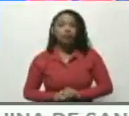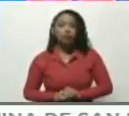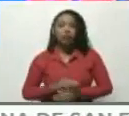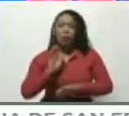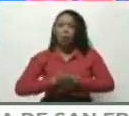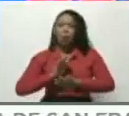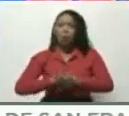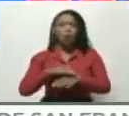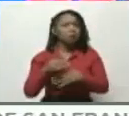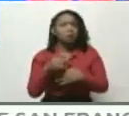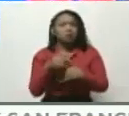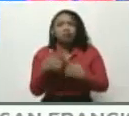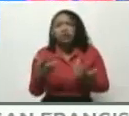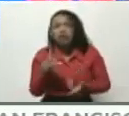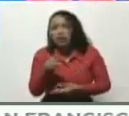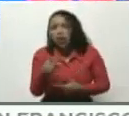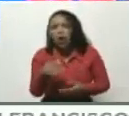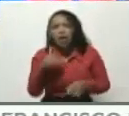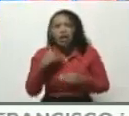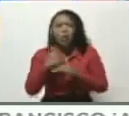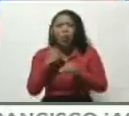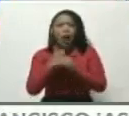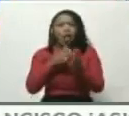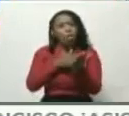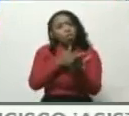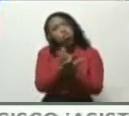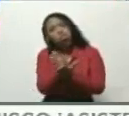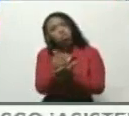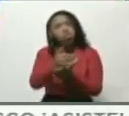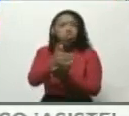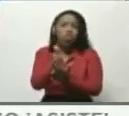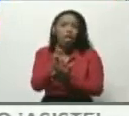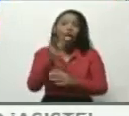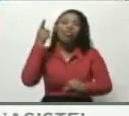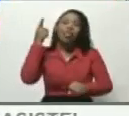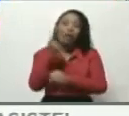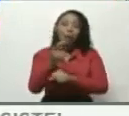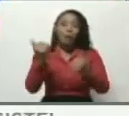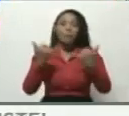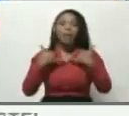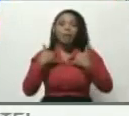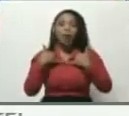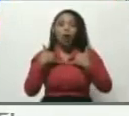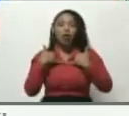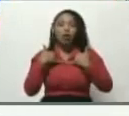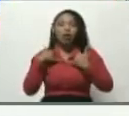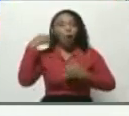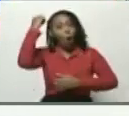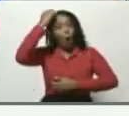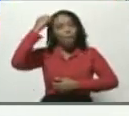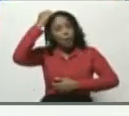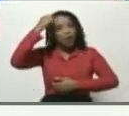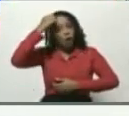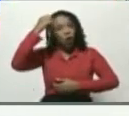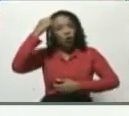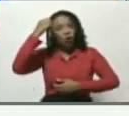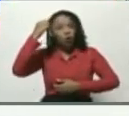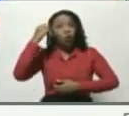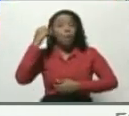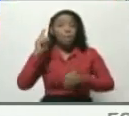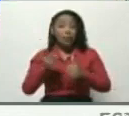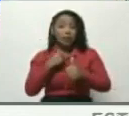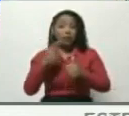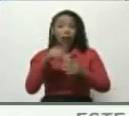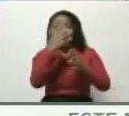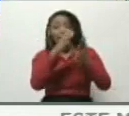porque si no, desviamos el camino y debemos ser autocríticos. Una de las principales características